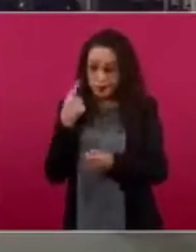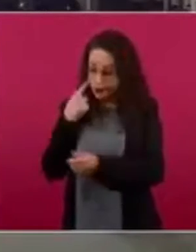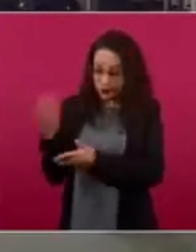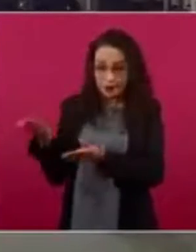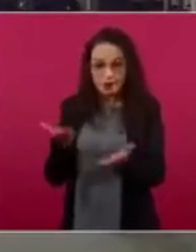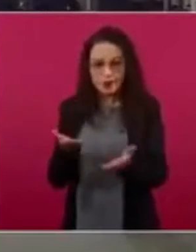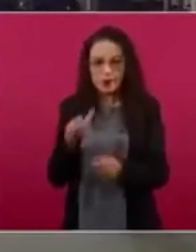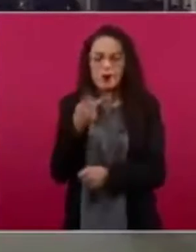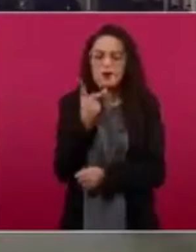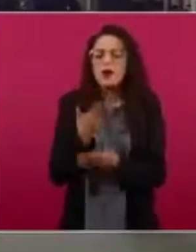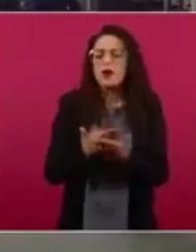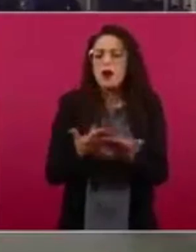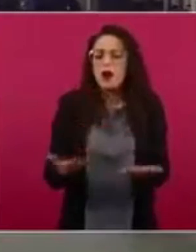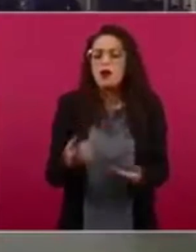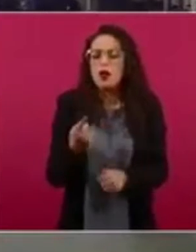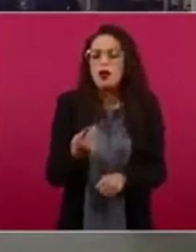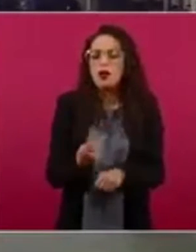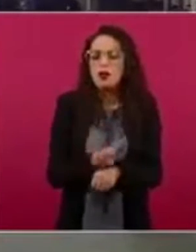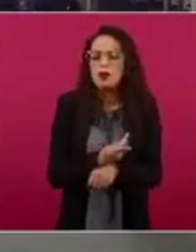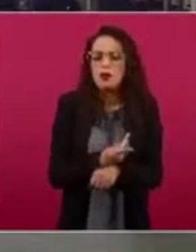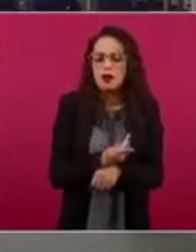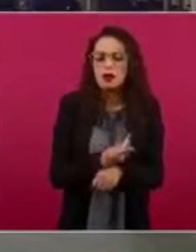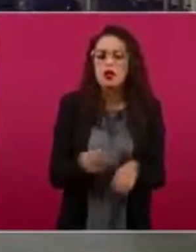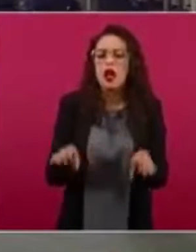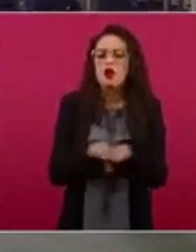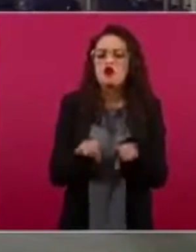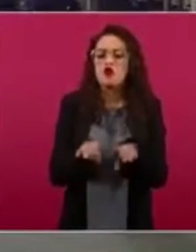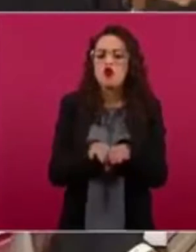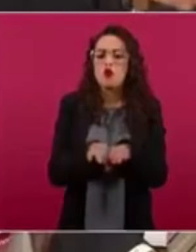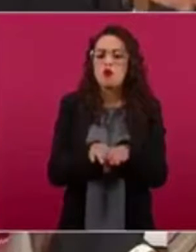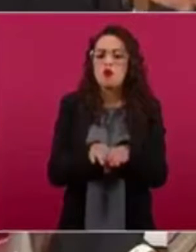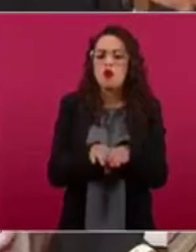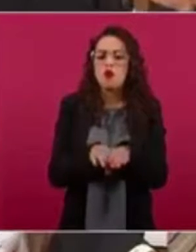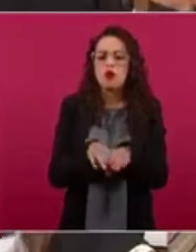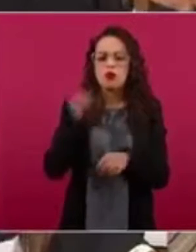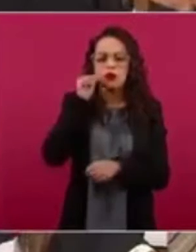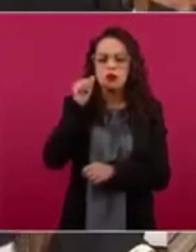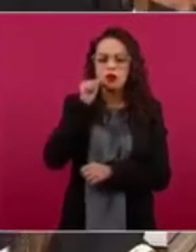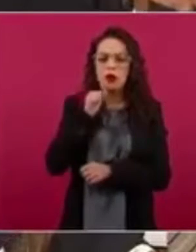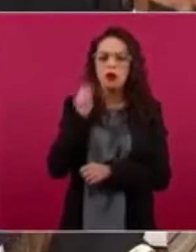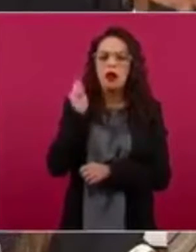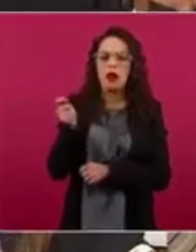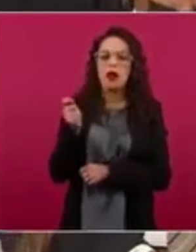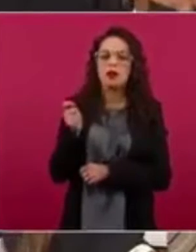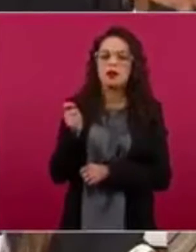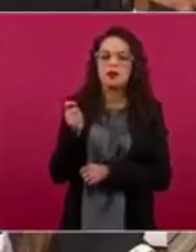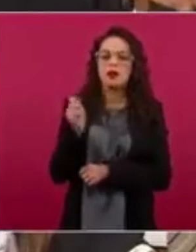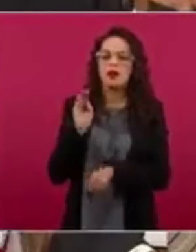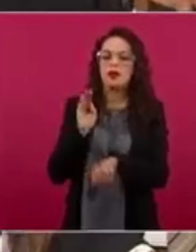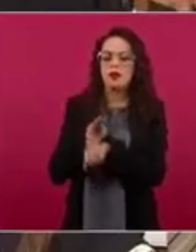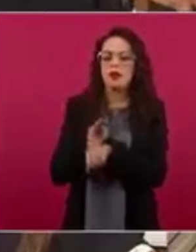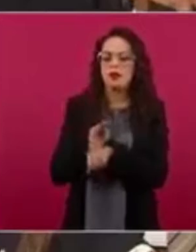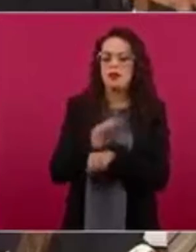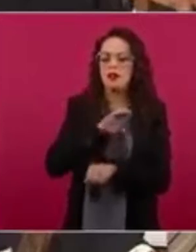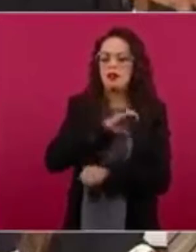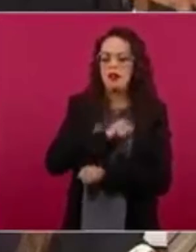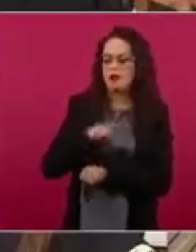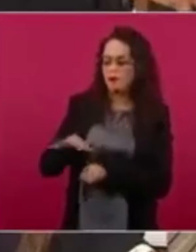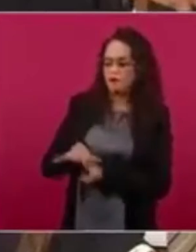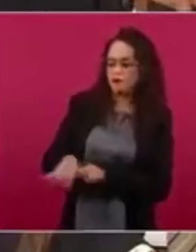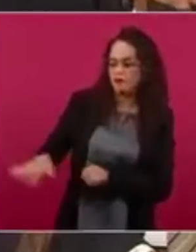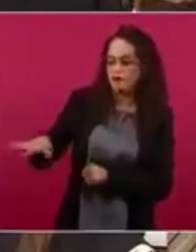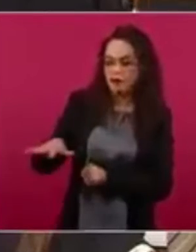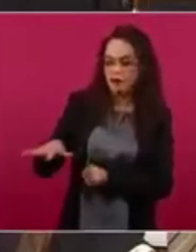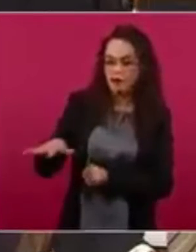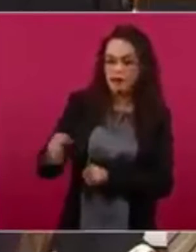¿cómo funciona o funcionaba esta red de favoritismos para pues brindar el mecanismo a gente que nosotros nos